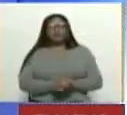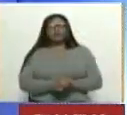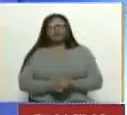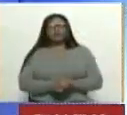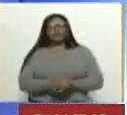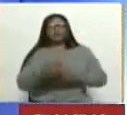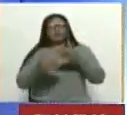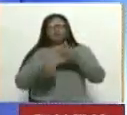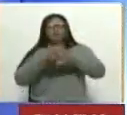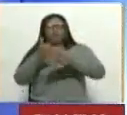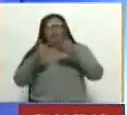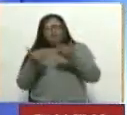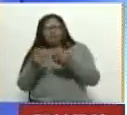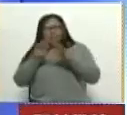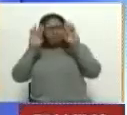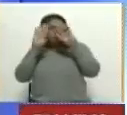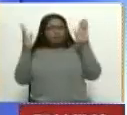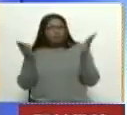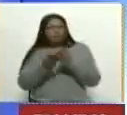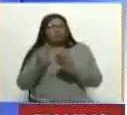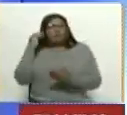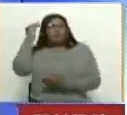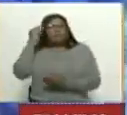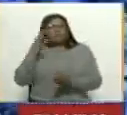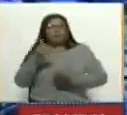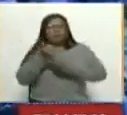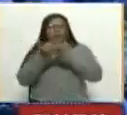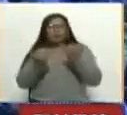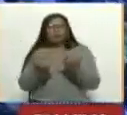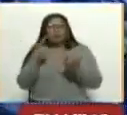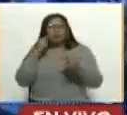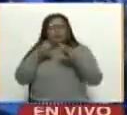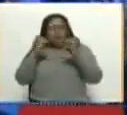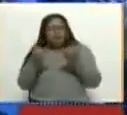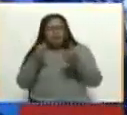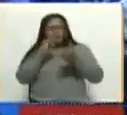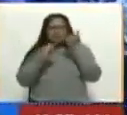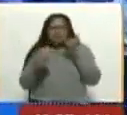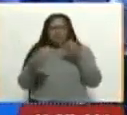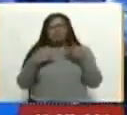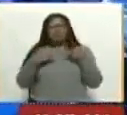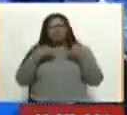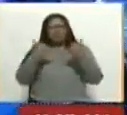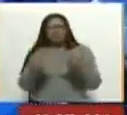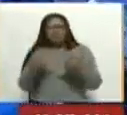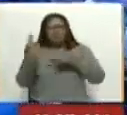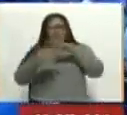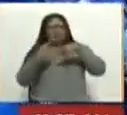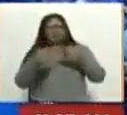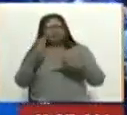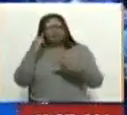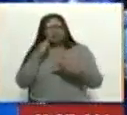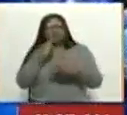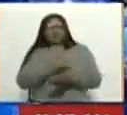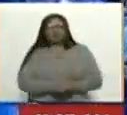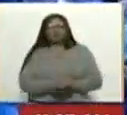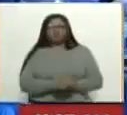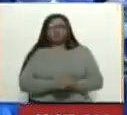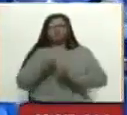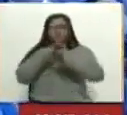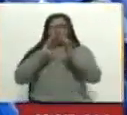de marzo en el que el mundo pensó y muchos apostaron a que sería el fin de una era y el fin de la Revolución bolivariana siendo